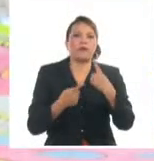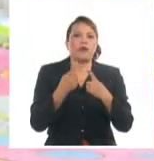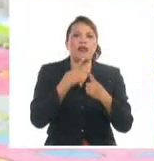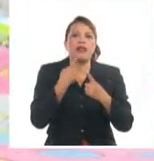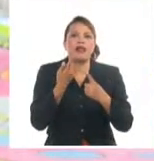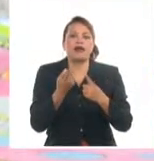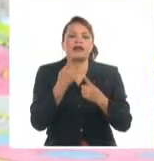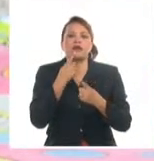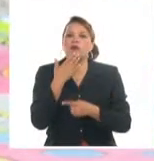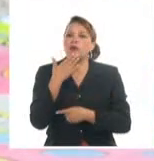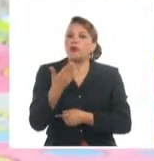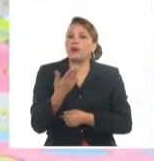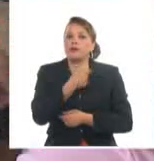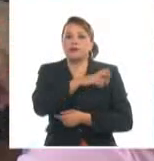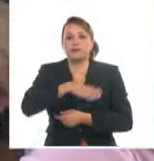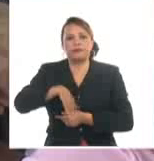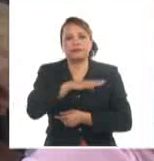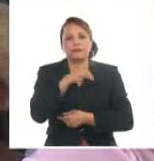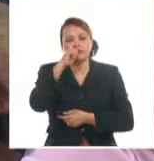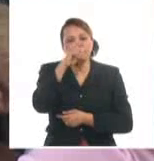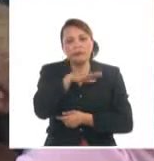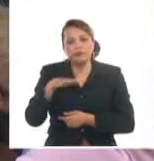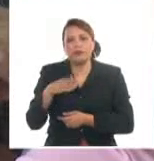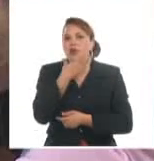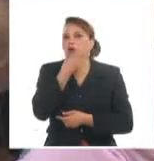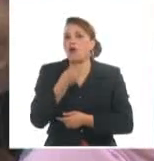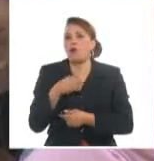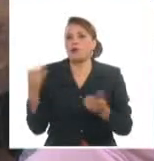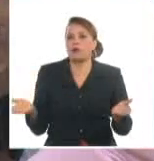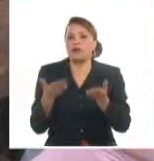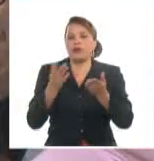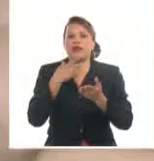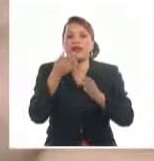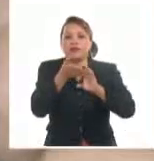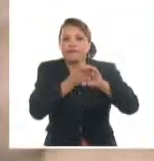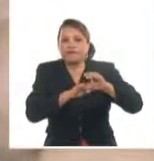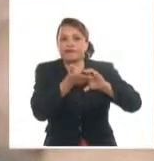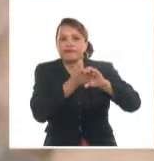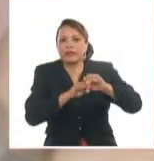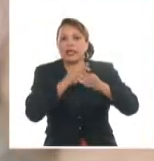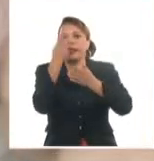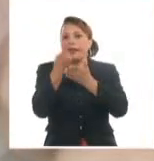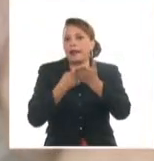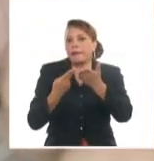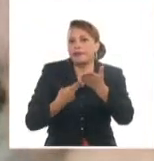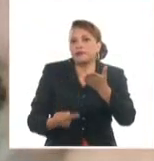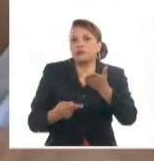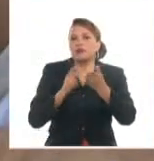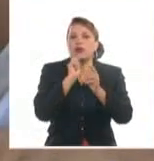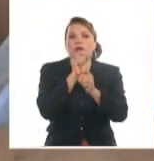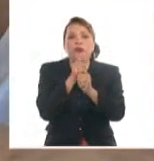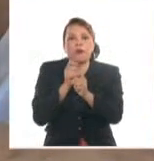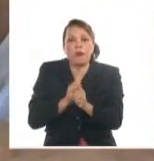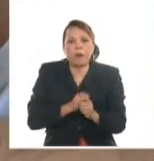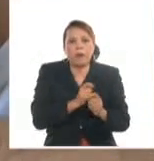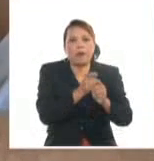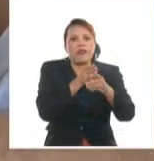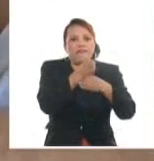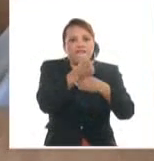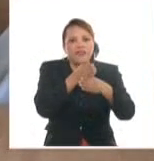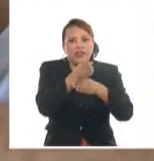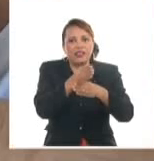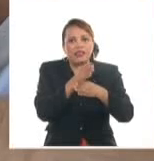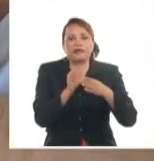sus pobladores. Niños y jóvenes promueven la cerámica, la pintura o la talla en madera, guiados por el instructor